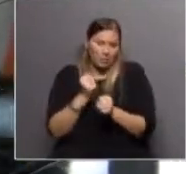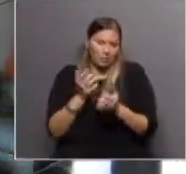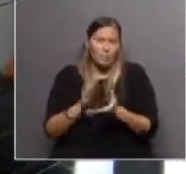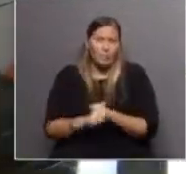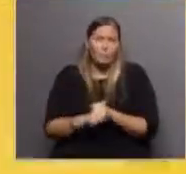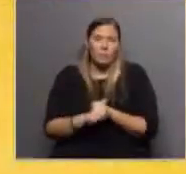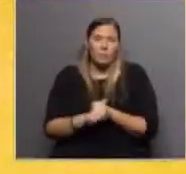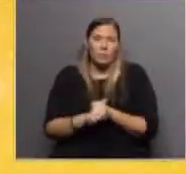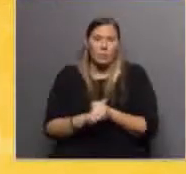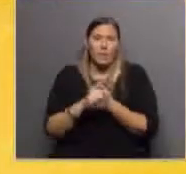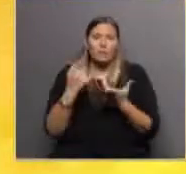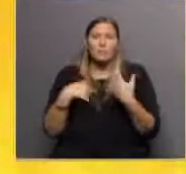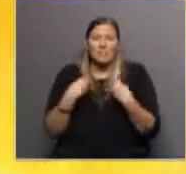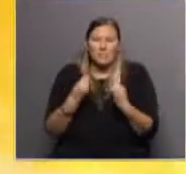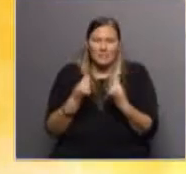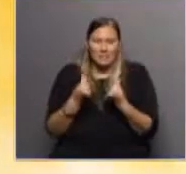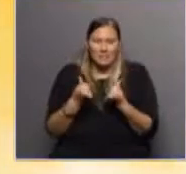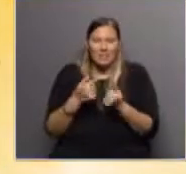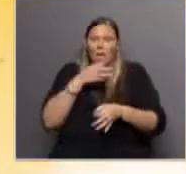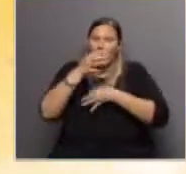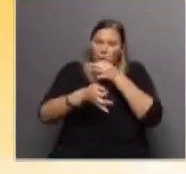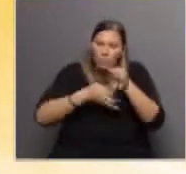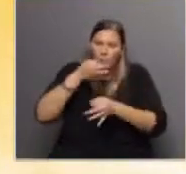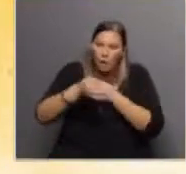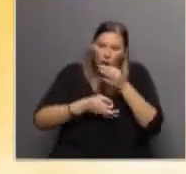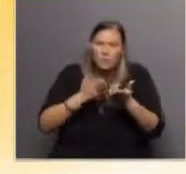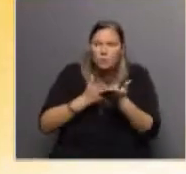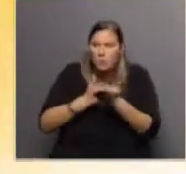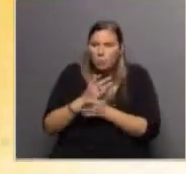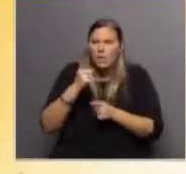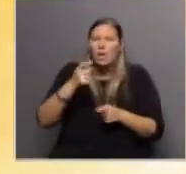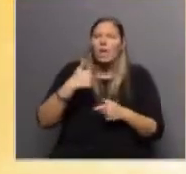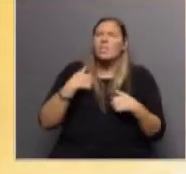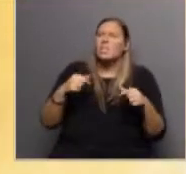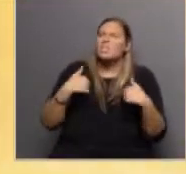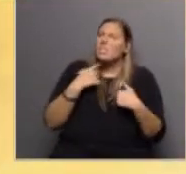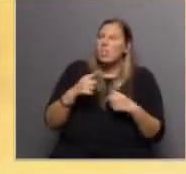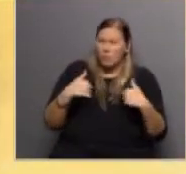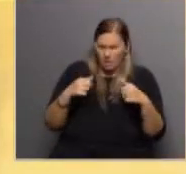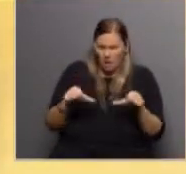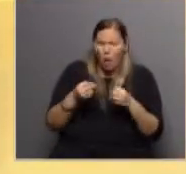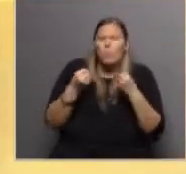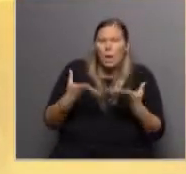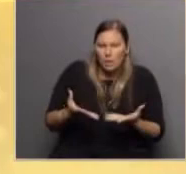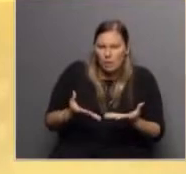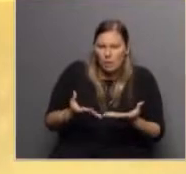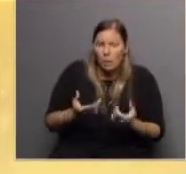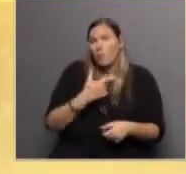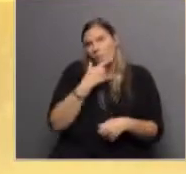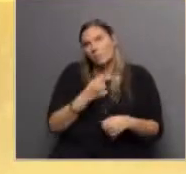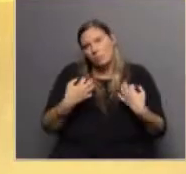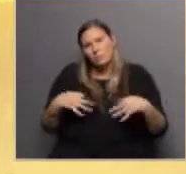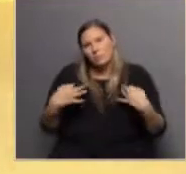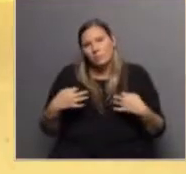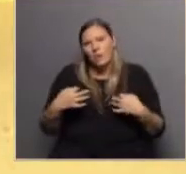Entonces, sentir que ya no tenés que estar explicándole a todo el mundo y para qué sirve lo que vos haces, te facilita